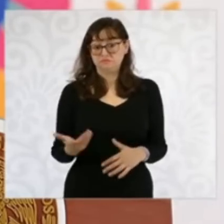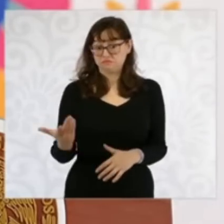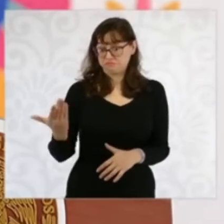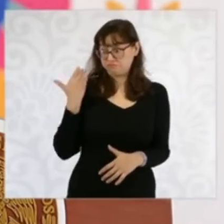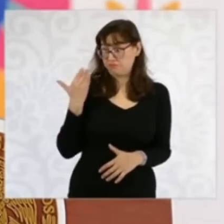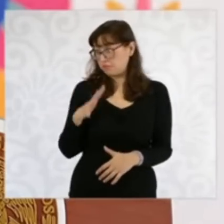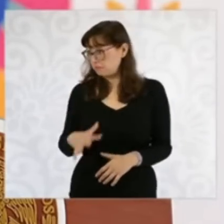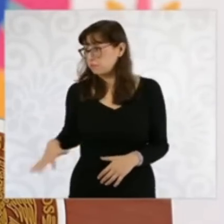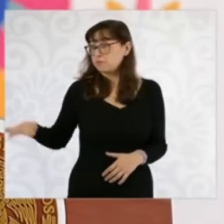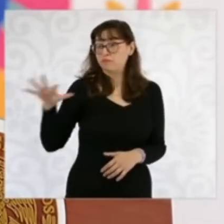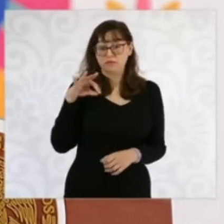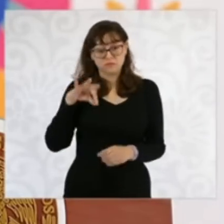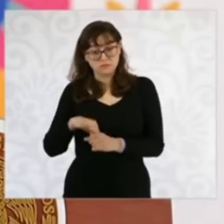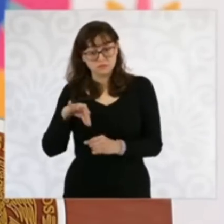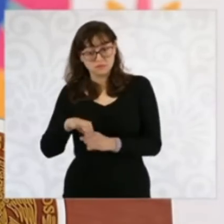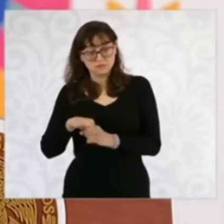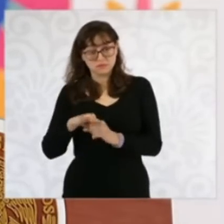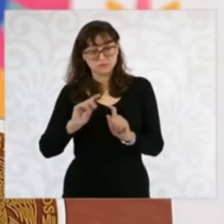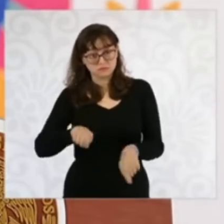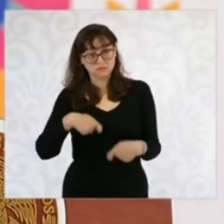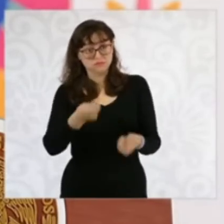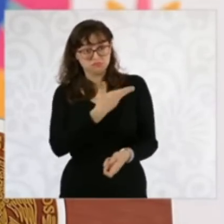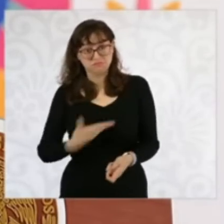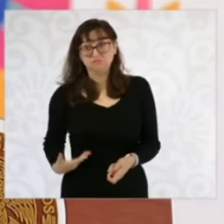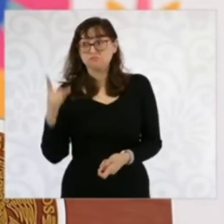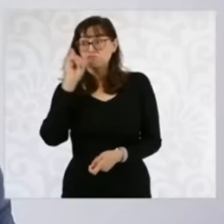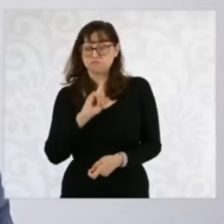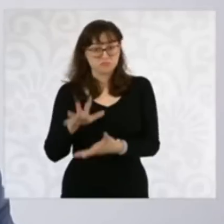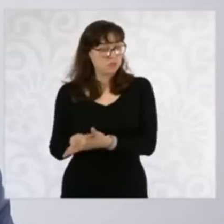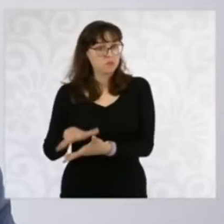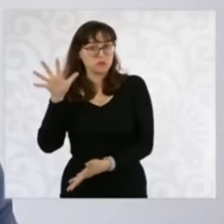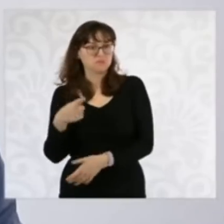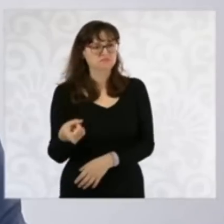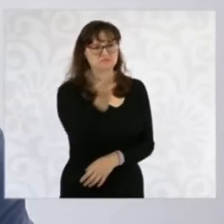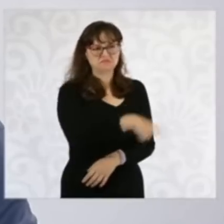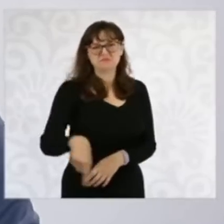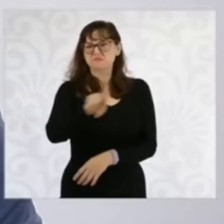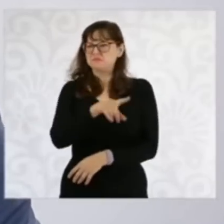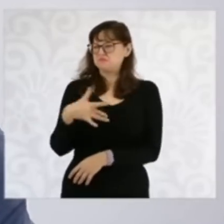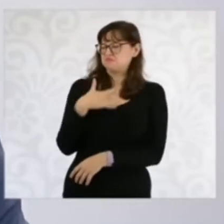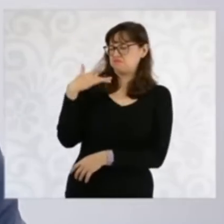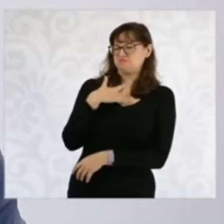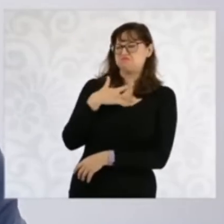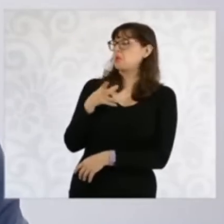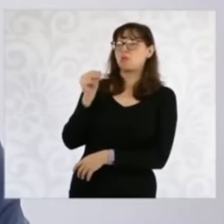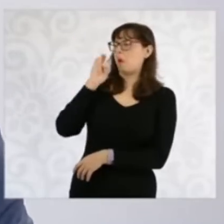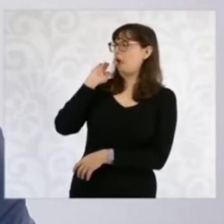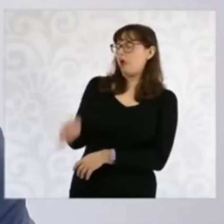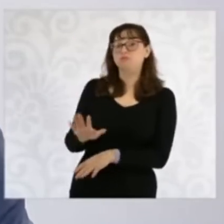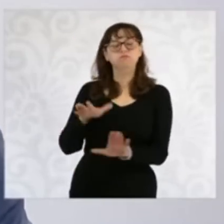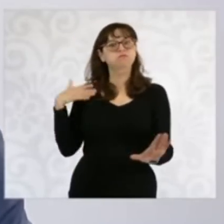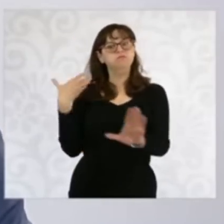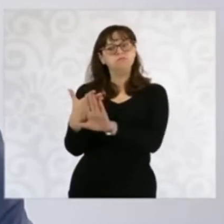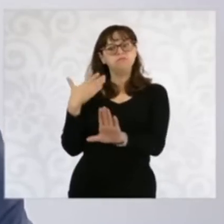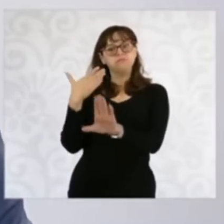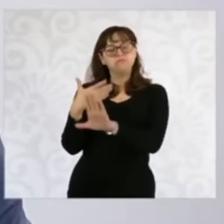dio su mandato, han lanzado una colección de mentiras, exageraciones, calumnias y tergiversaciones contra el actual gobierno, reviviendo la falacia